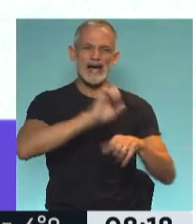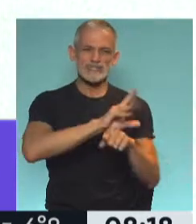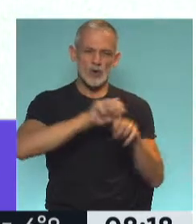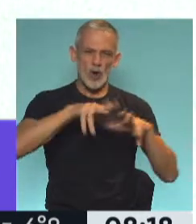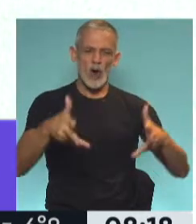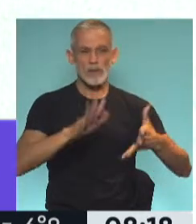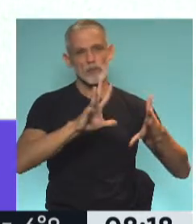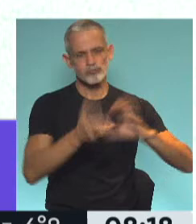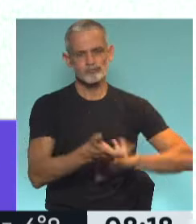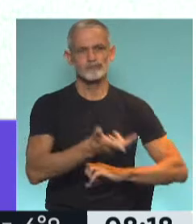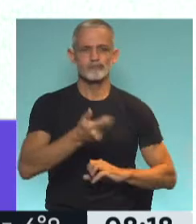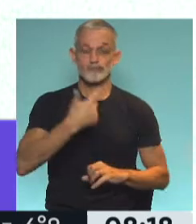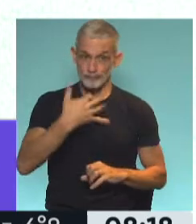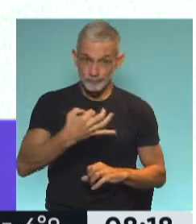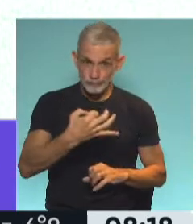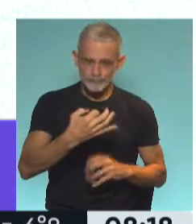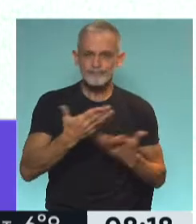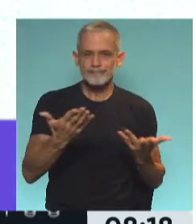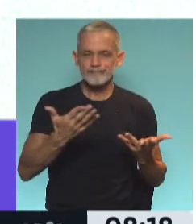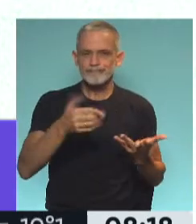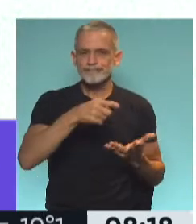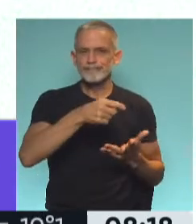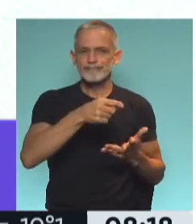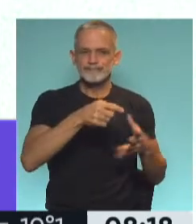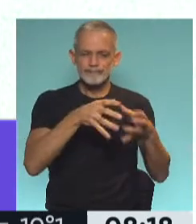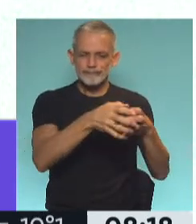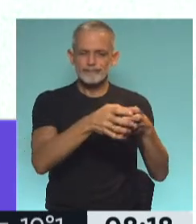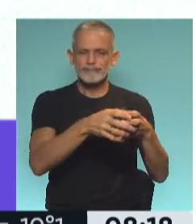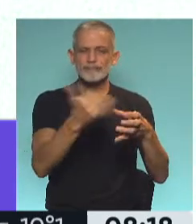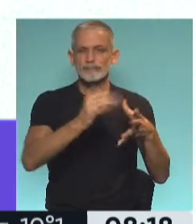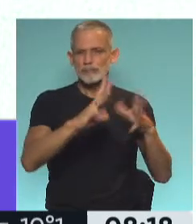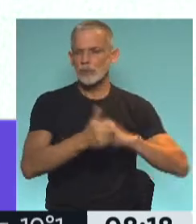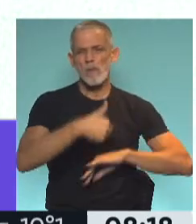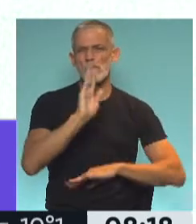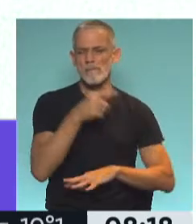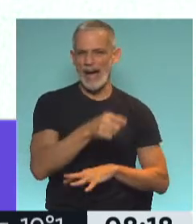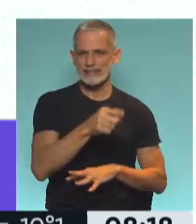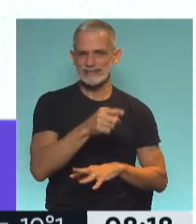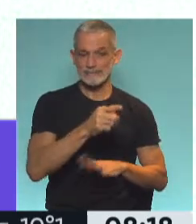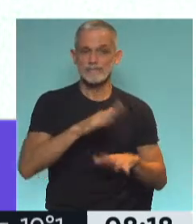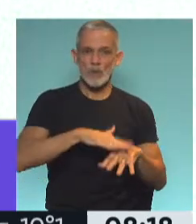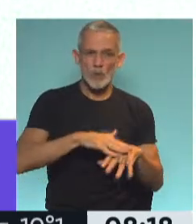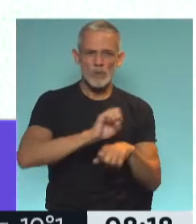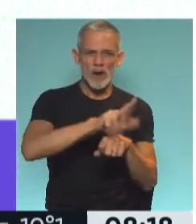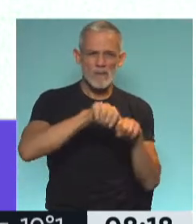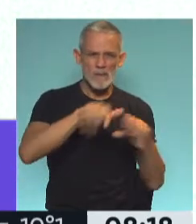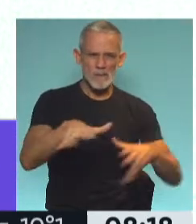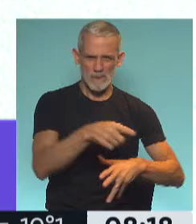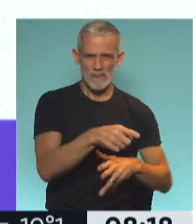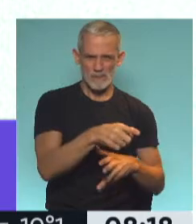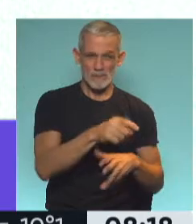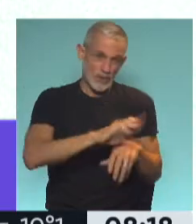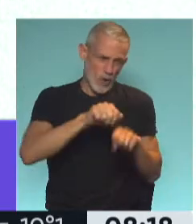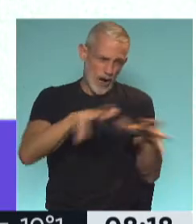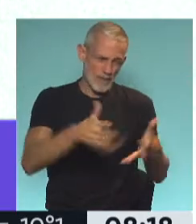Yo creo que en este caso verdaderamente estamos frente a uno de los sectores realmente más afectados por este contexto de